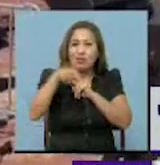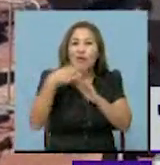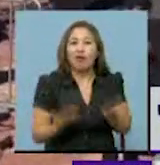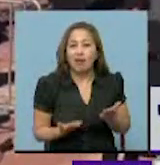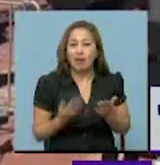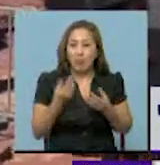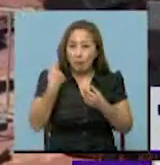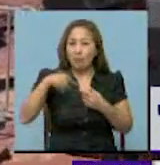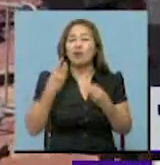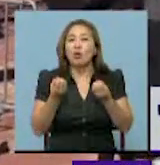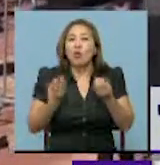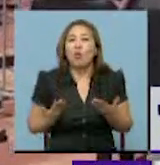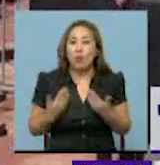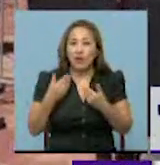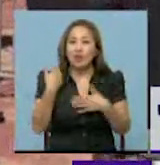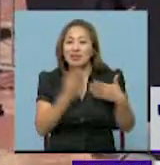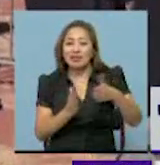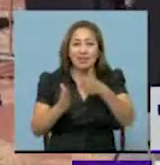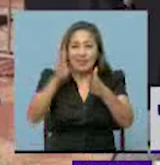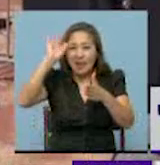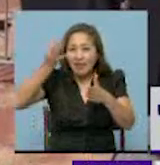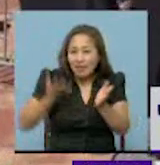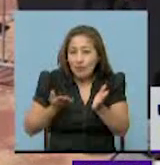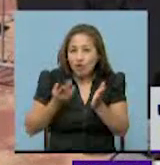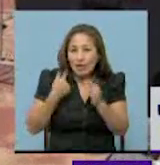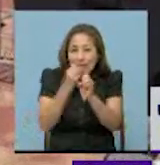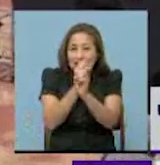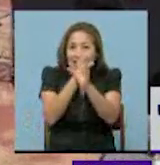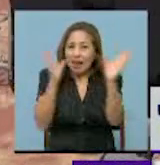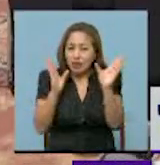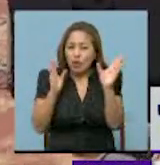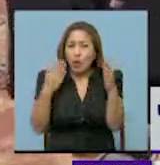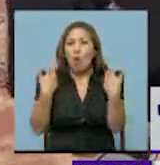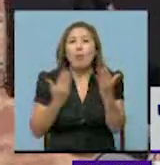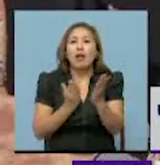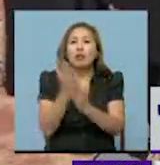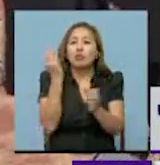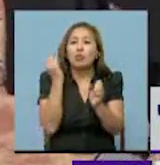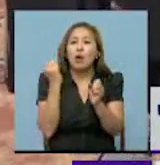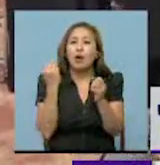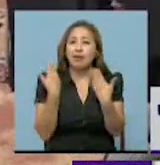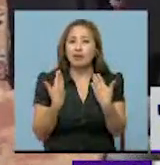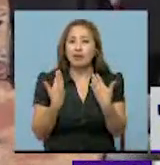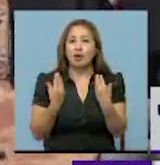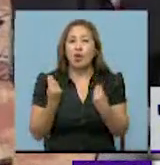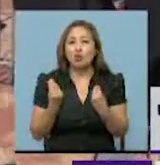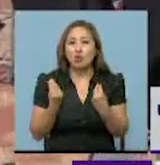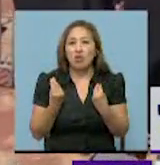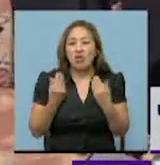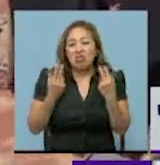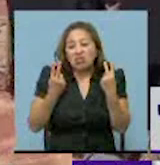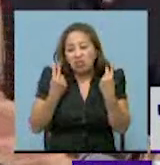es que tenemos claro cuál es el rumbo, tenemos claro qué es lo que tenemos que hacer para dejar de ser